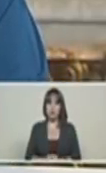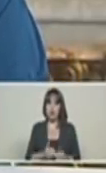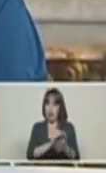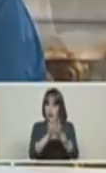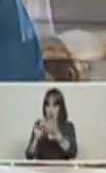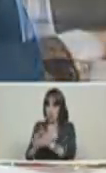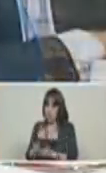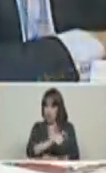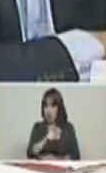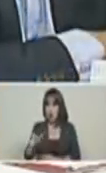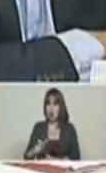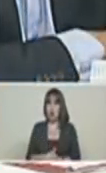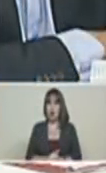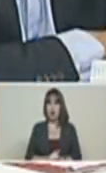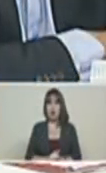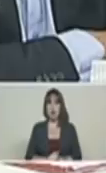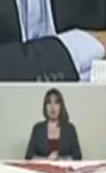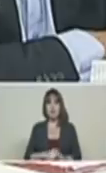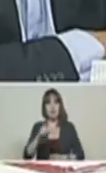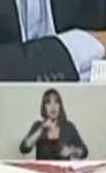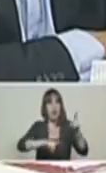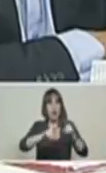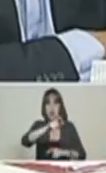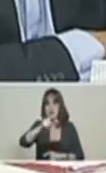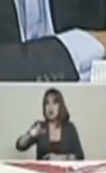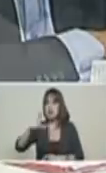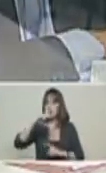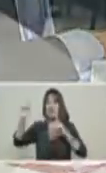compatriotas, algunos de los venezolanos que